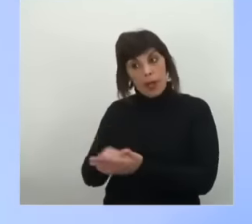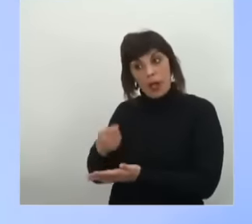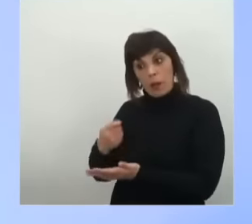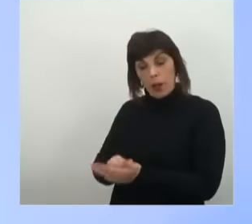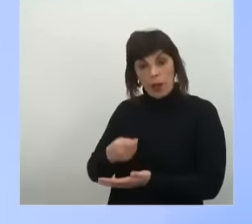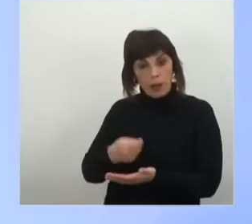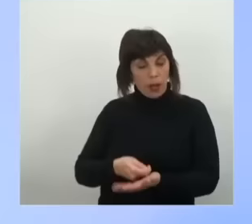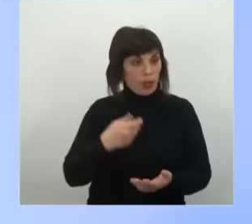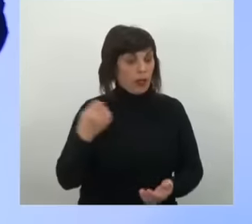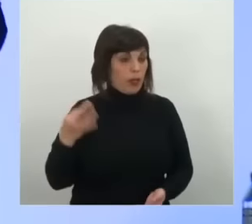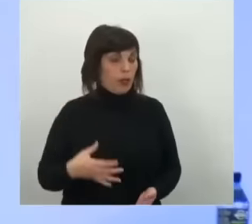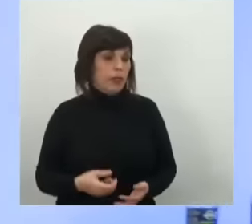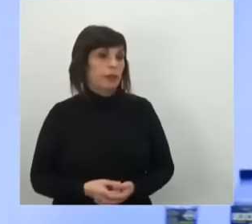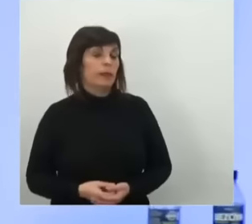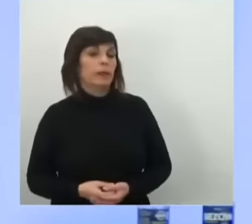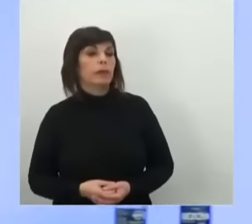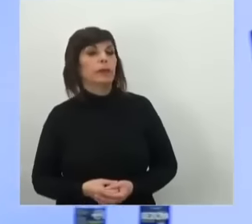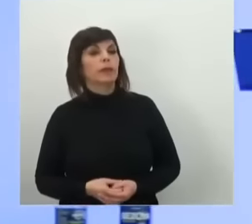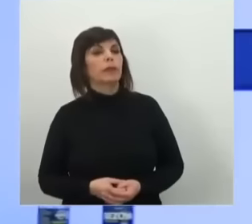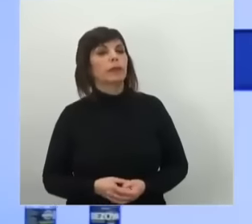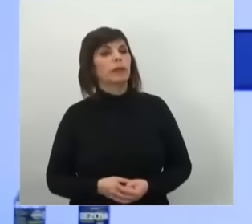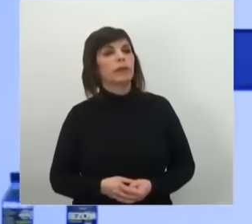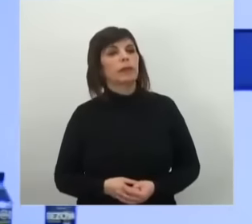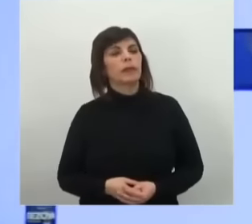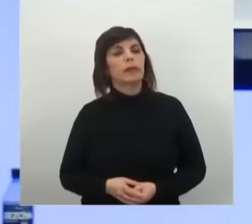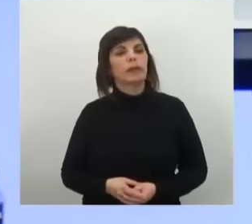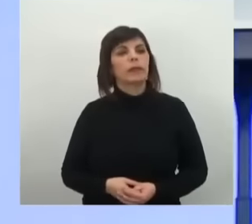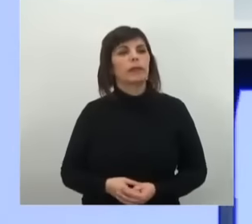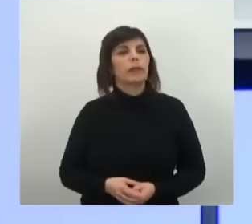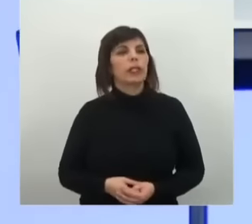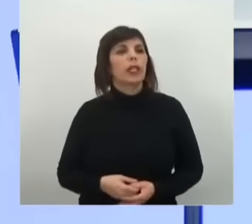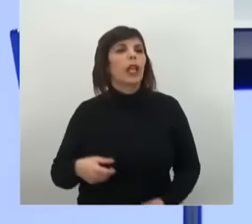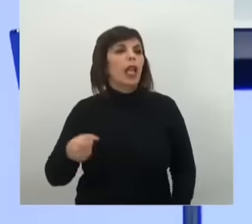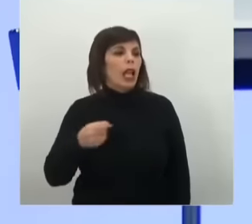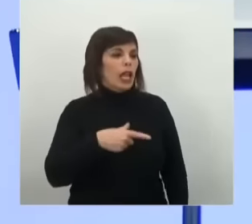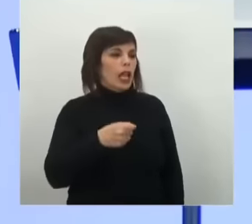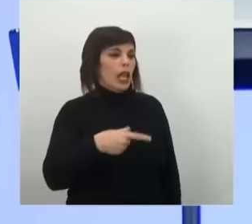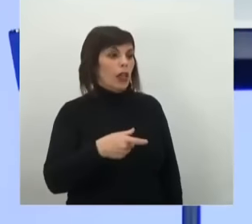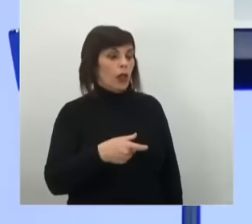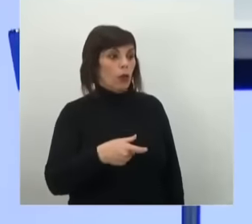en la semana al otro día me llega un mensaje y me dicen tu deudor murió